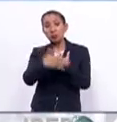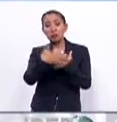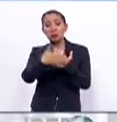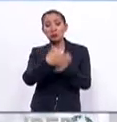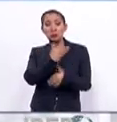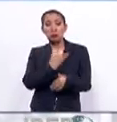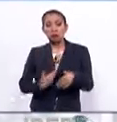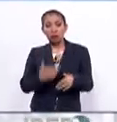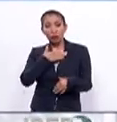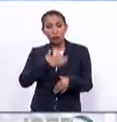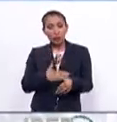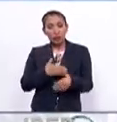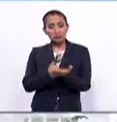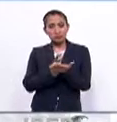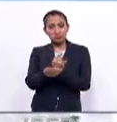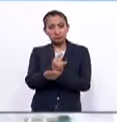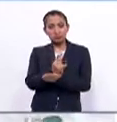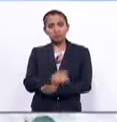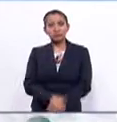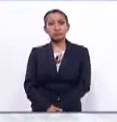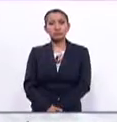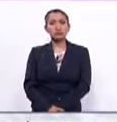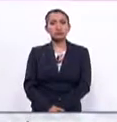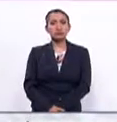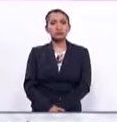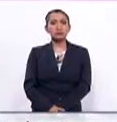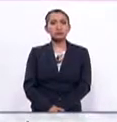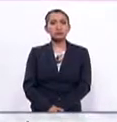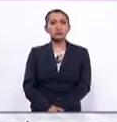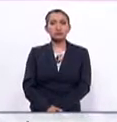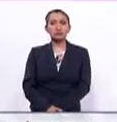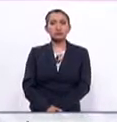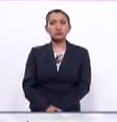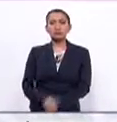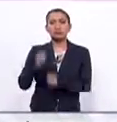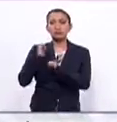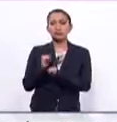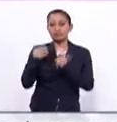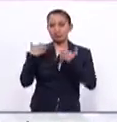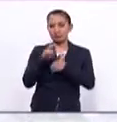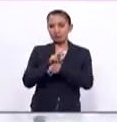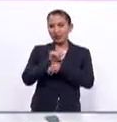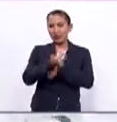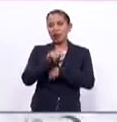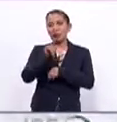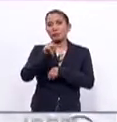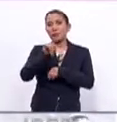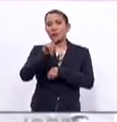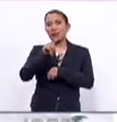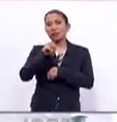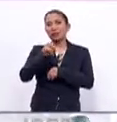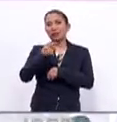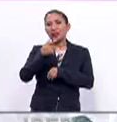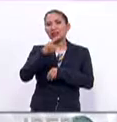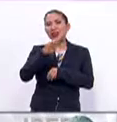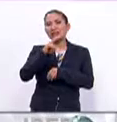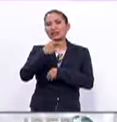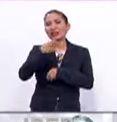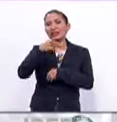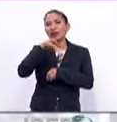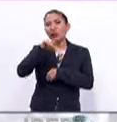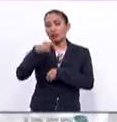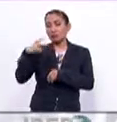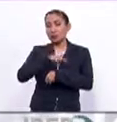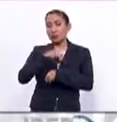libres, justas y democráticas. Y el canciller de Paraguay, Luis Alberto Castiglioni, aseguró que